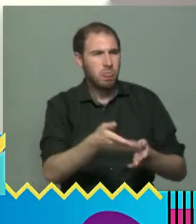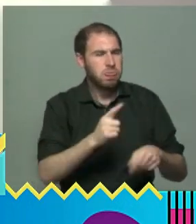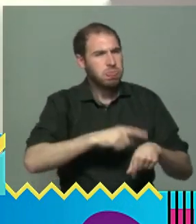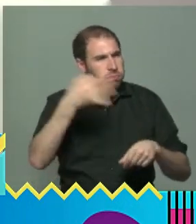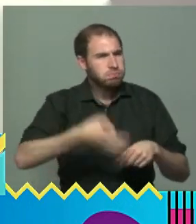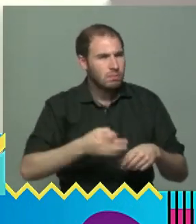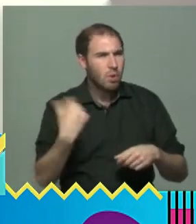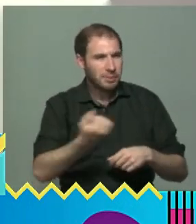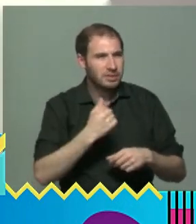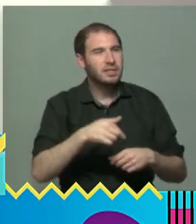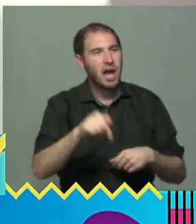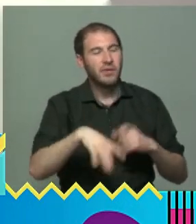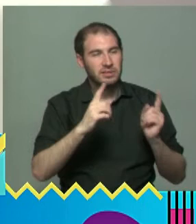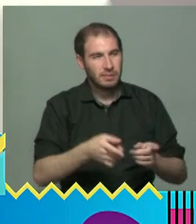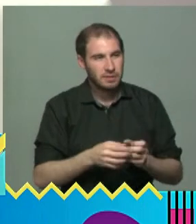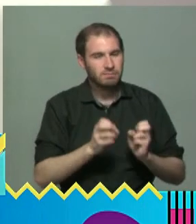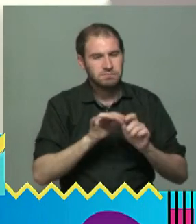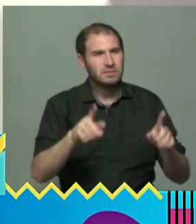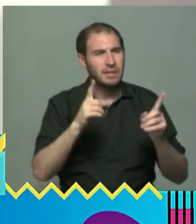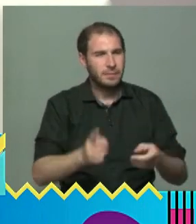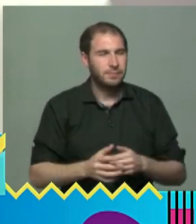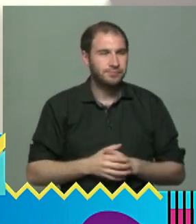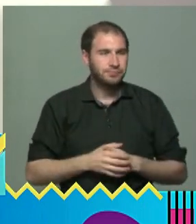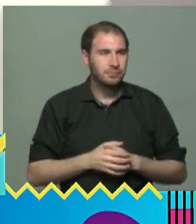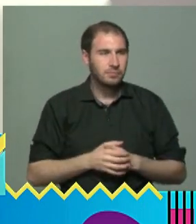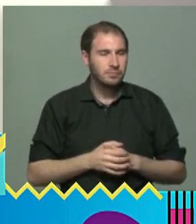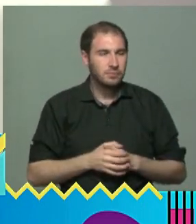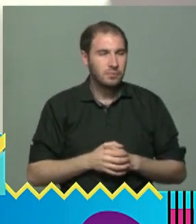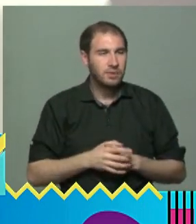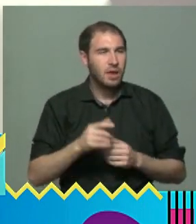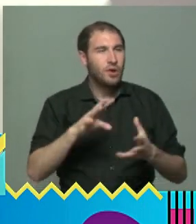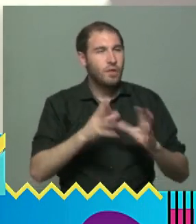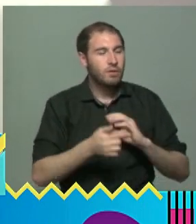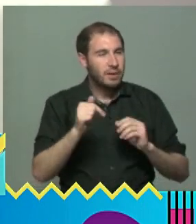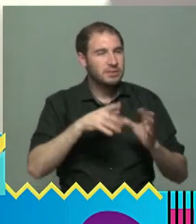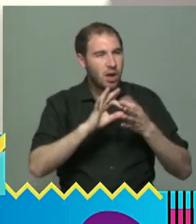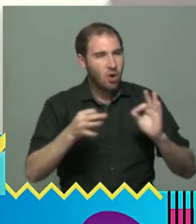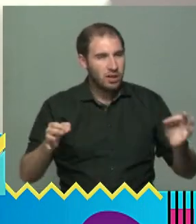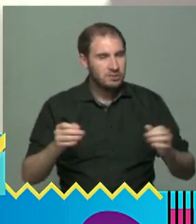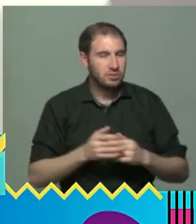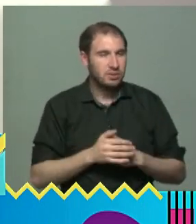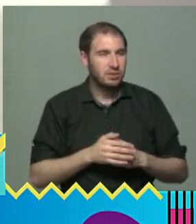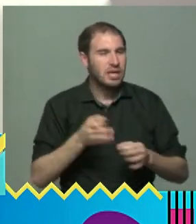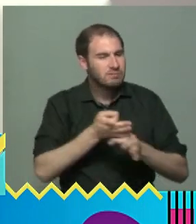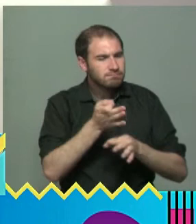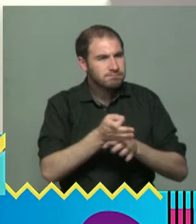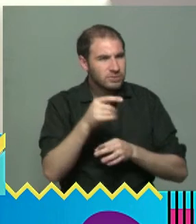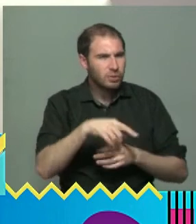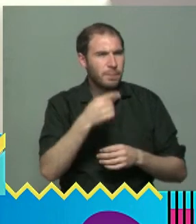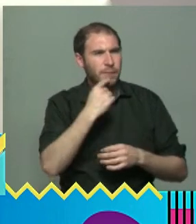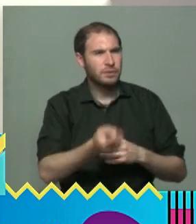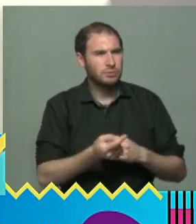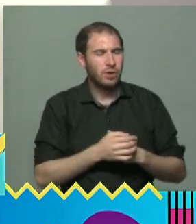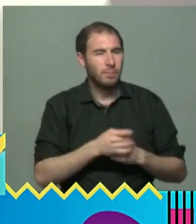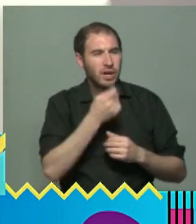tiempo y su importancia. Hoy también se replica a veces. Y en base a este tipo de dichos y a este tipo de educación, me pregunto